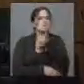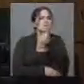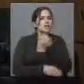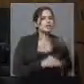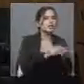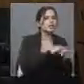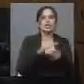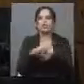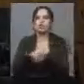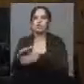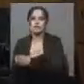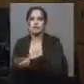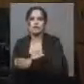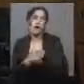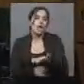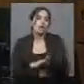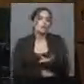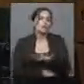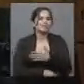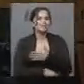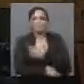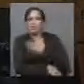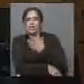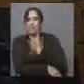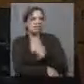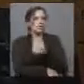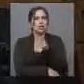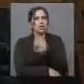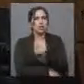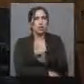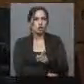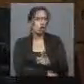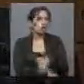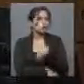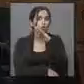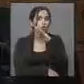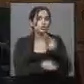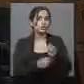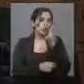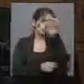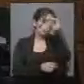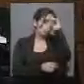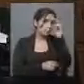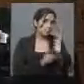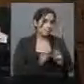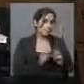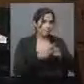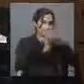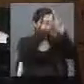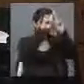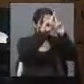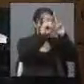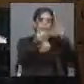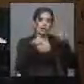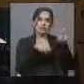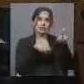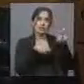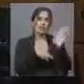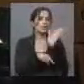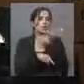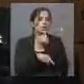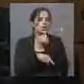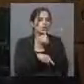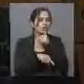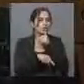acceso y la sensación de que no basta construir hospitales... ...y esos hospitales no van asociados a la absorción de las